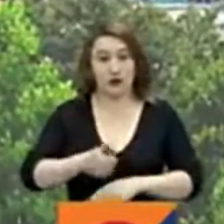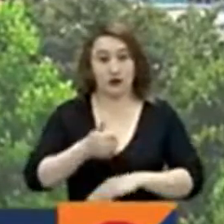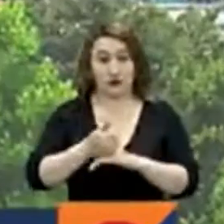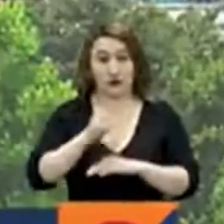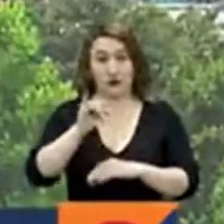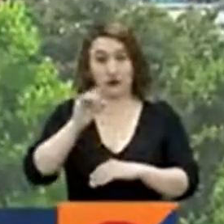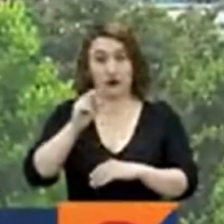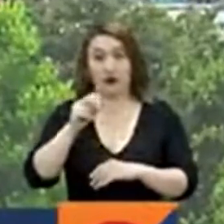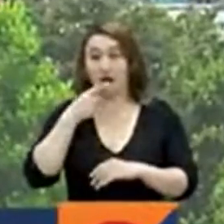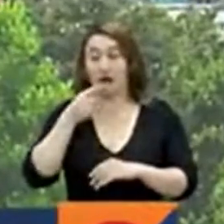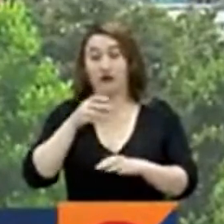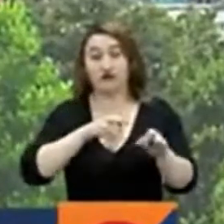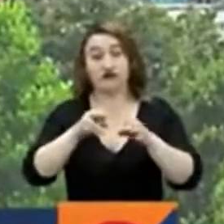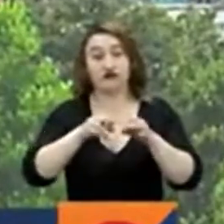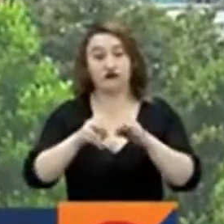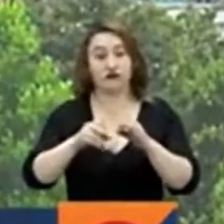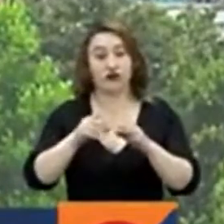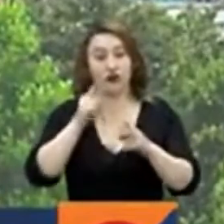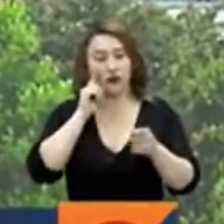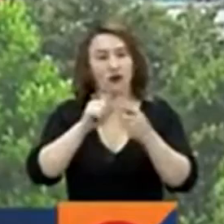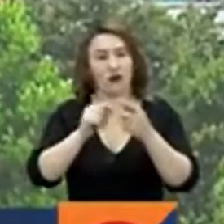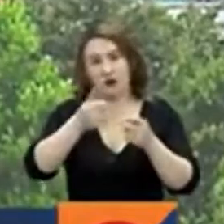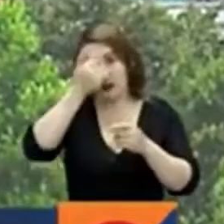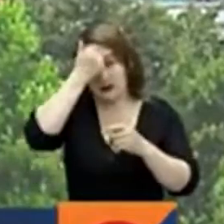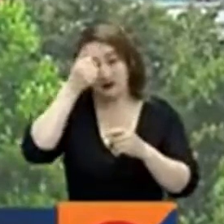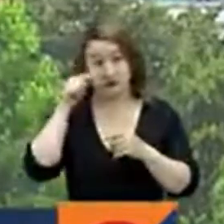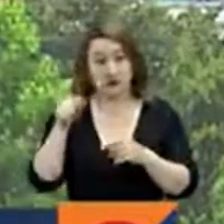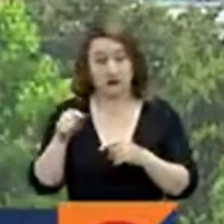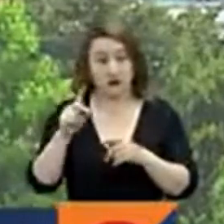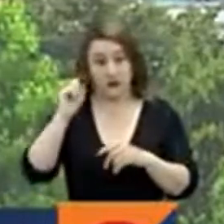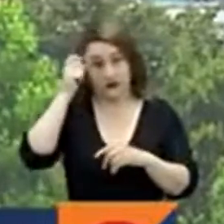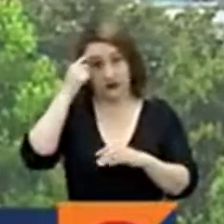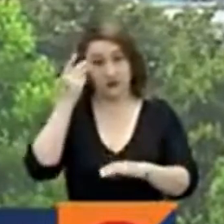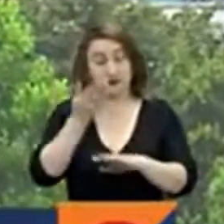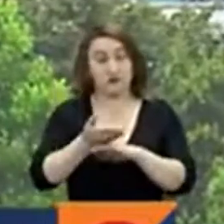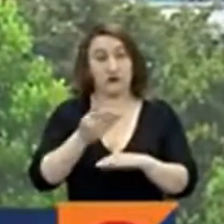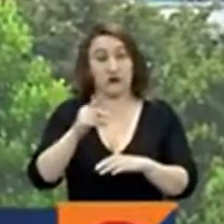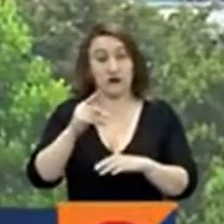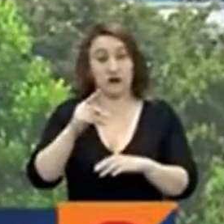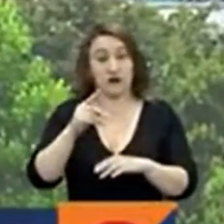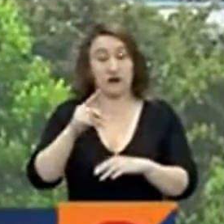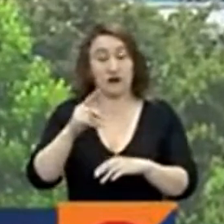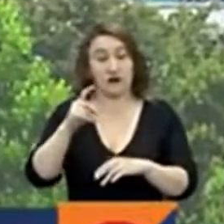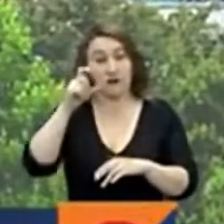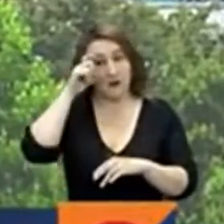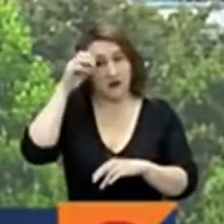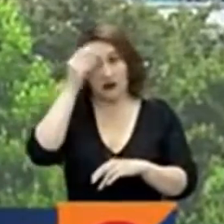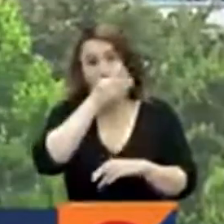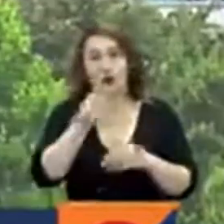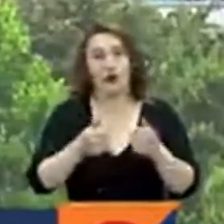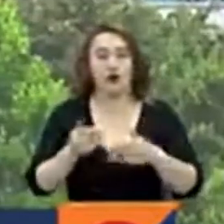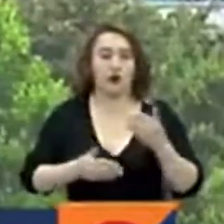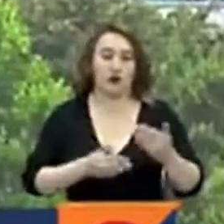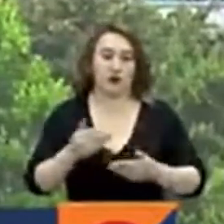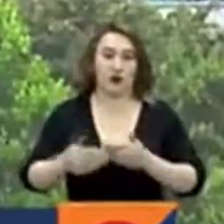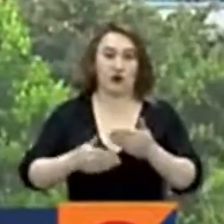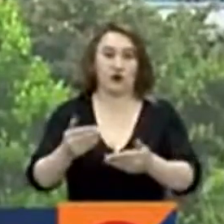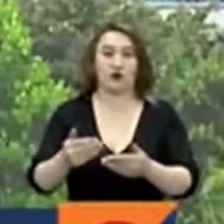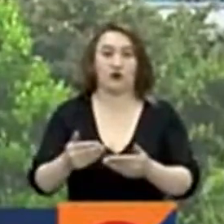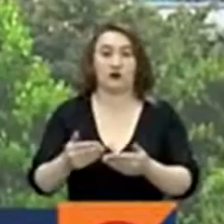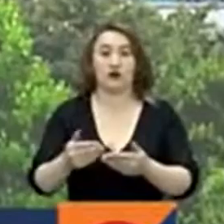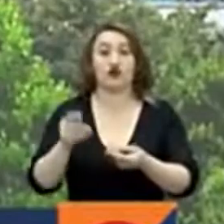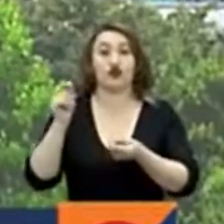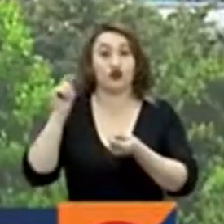que el objetivo principal de esta reforma tributaria que va a presentar el gobierno electo de Gustavo Petro es que sea progresiva, es decir, que esos